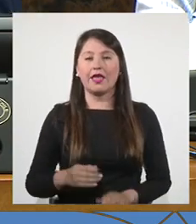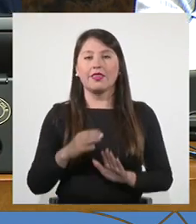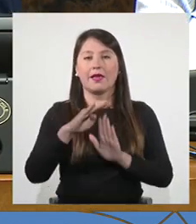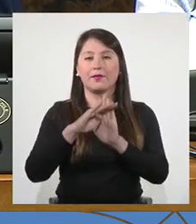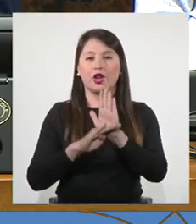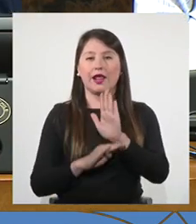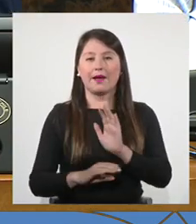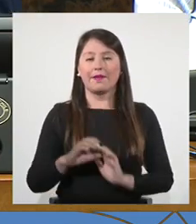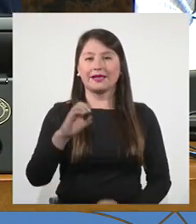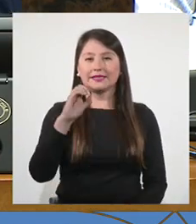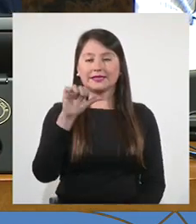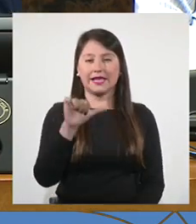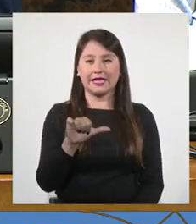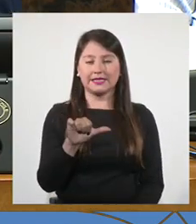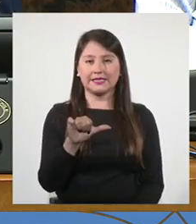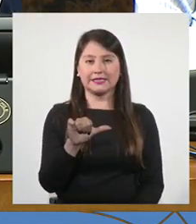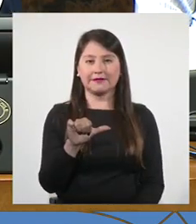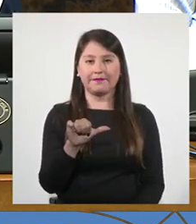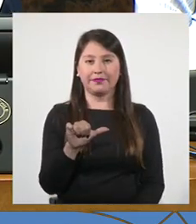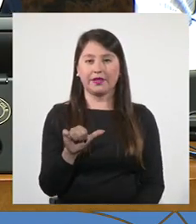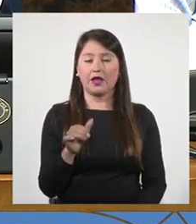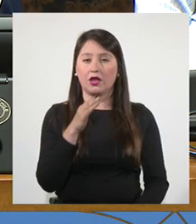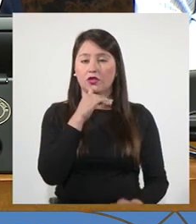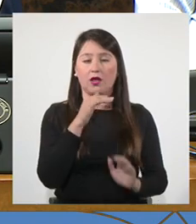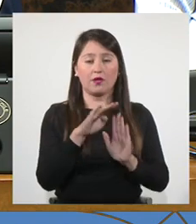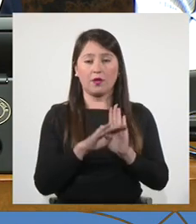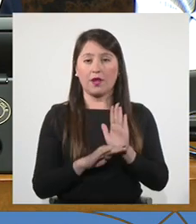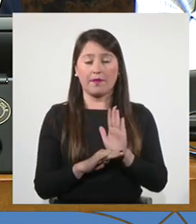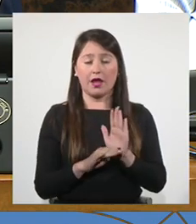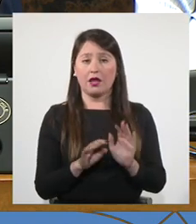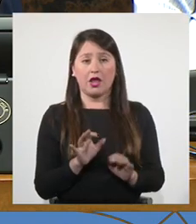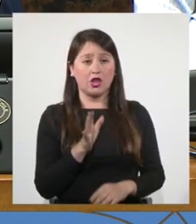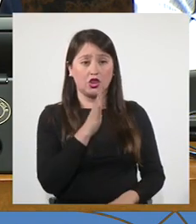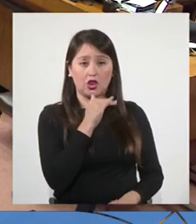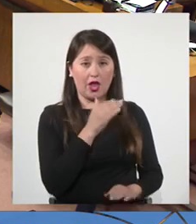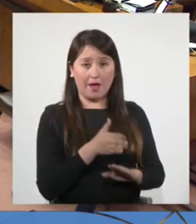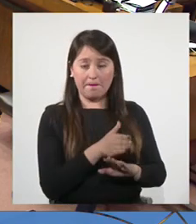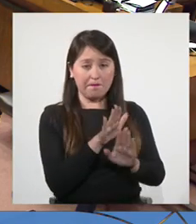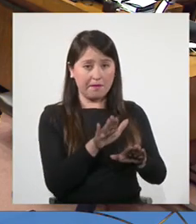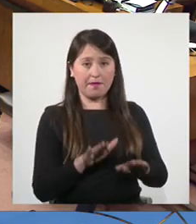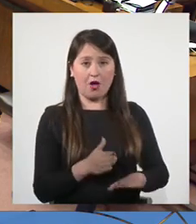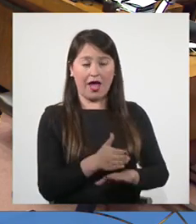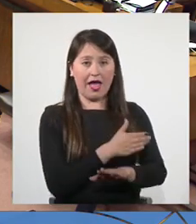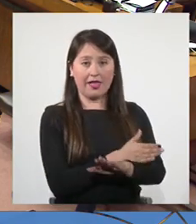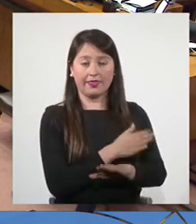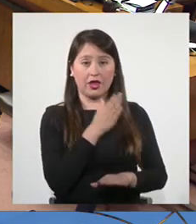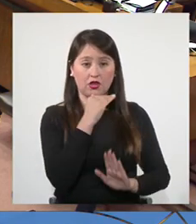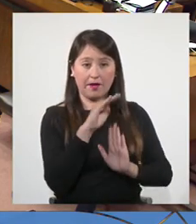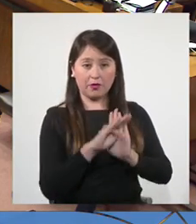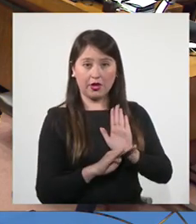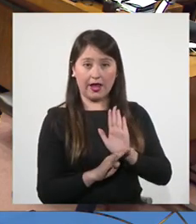En consecuencia, no tiene programa al cual... Lo mismo que el anterior, no tiene programa al cual adquirirse.